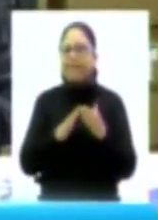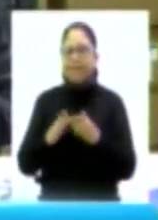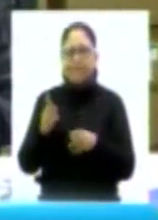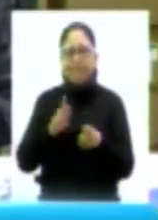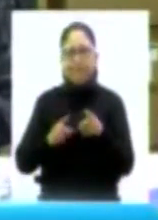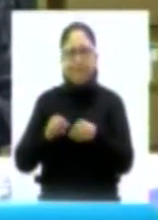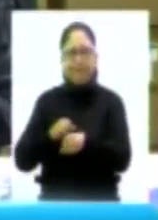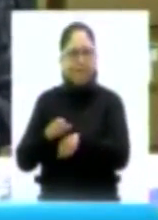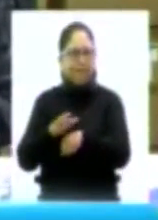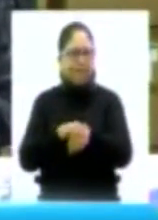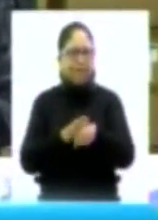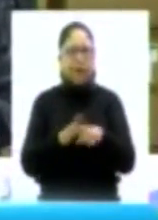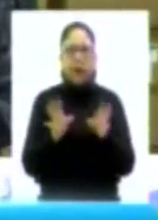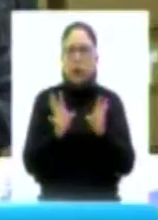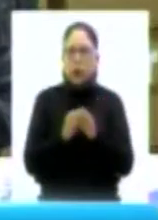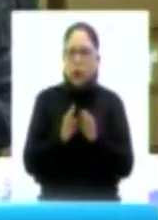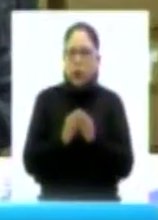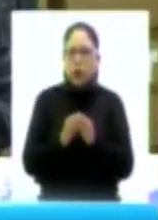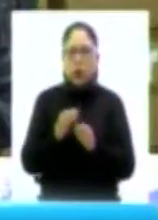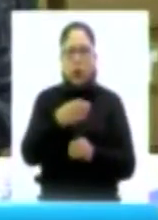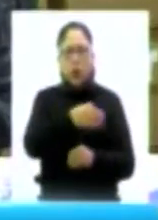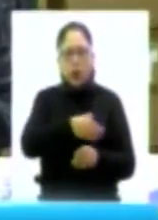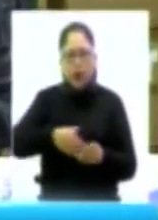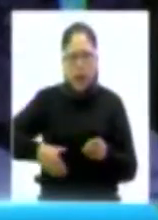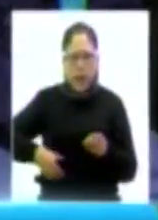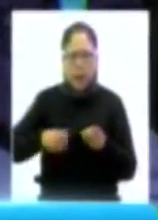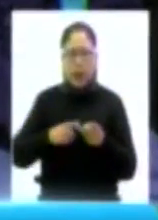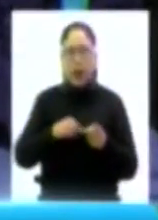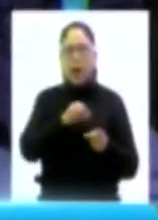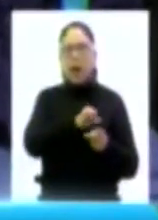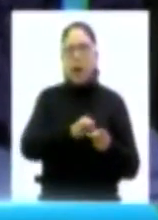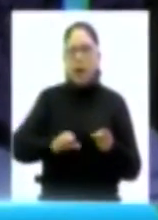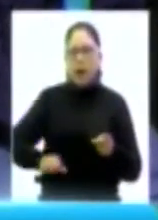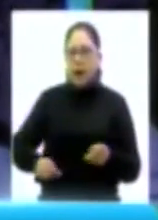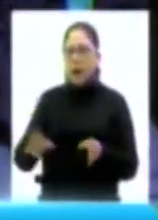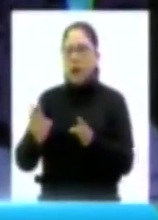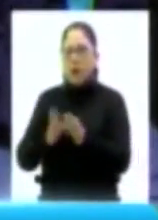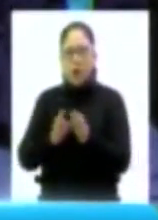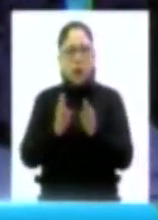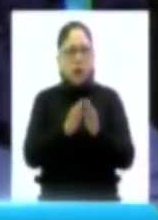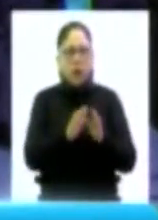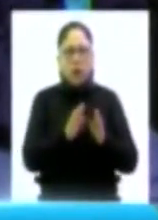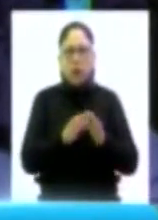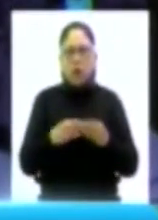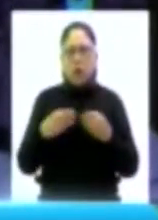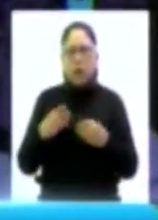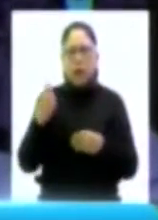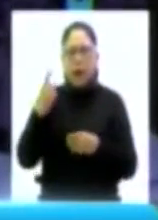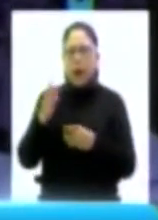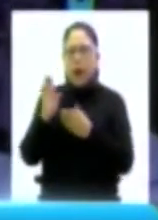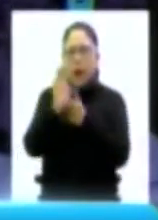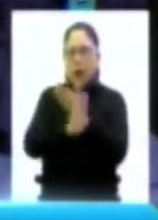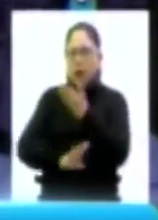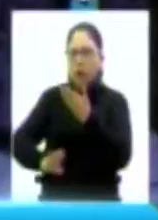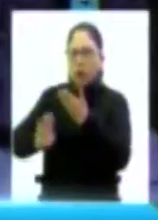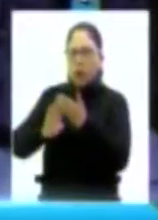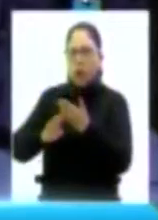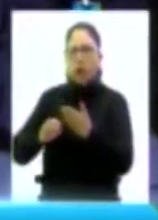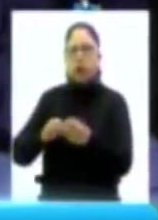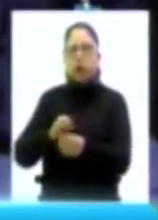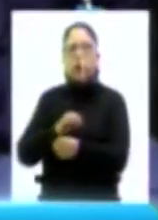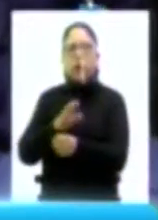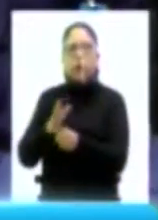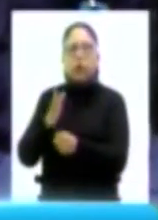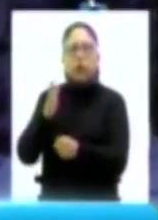sino también en reuniones con nuestros gobernadores y con nuestros alcaldes, para enfrentar el